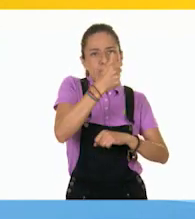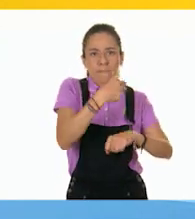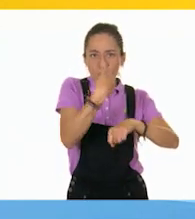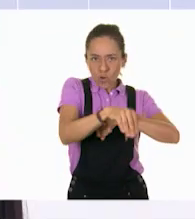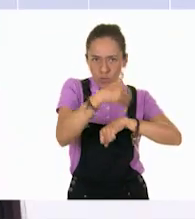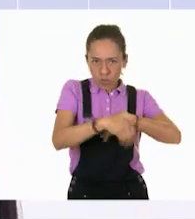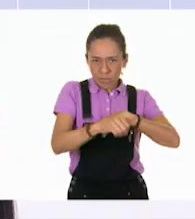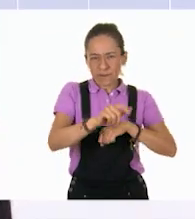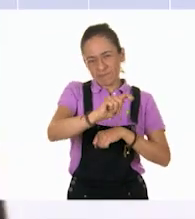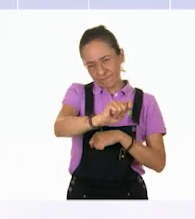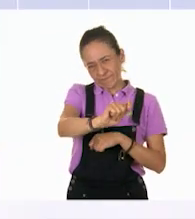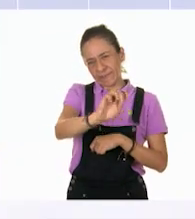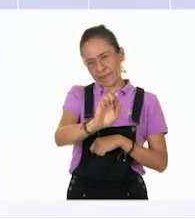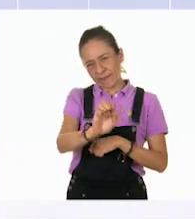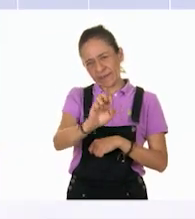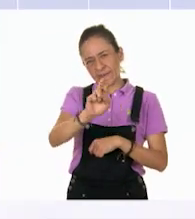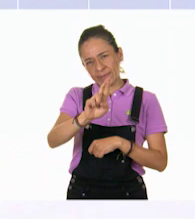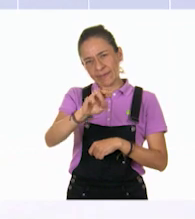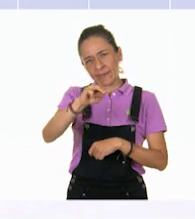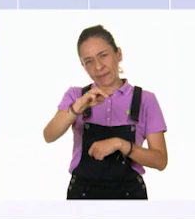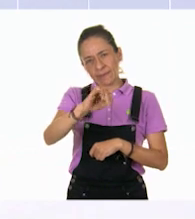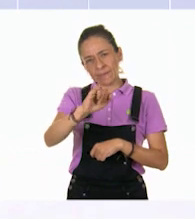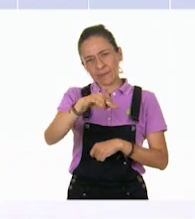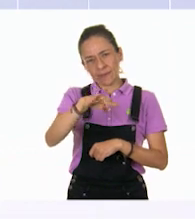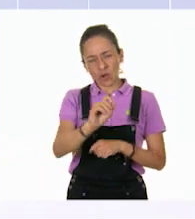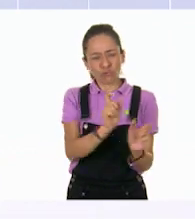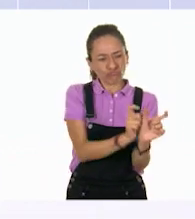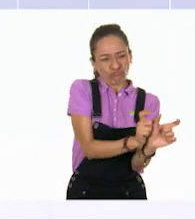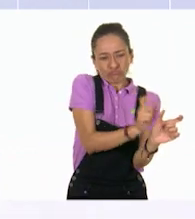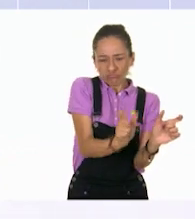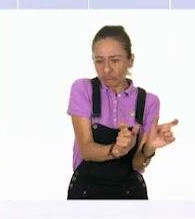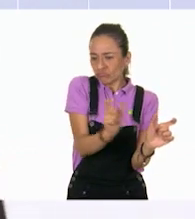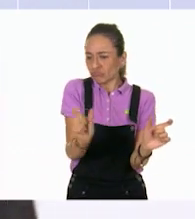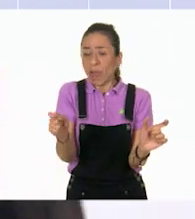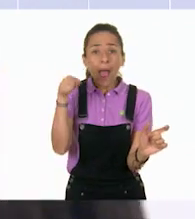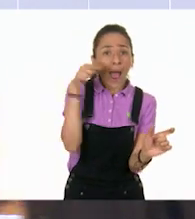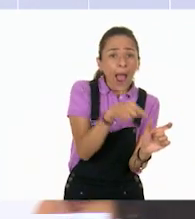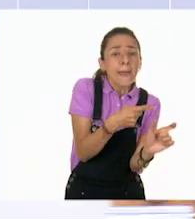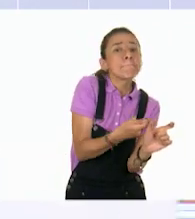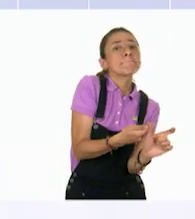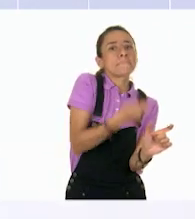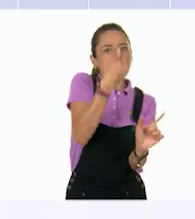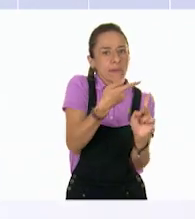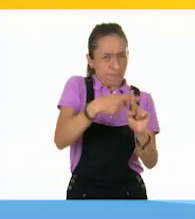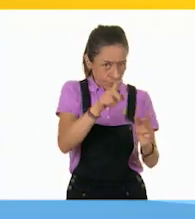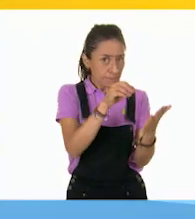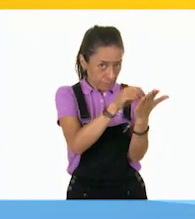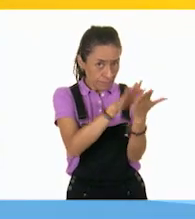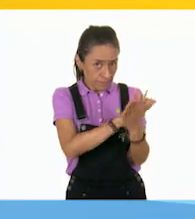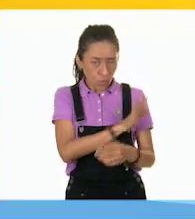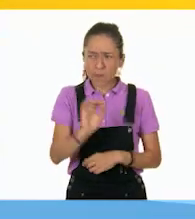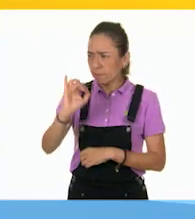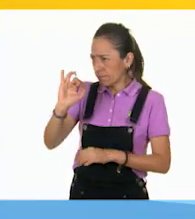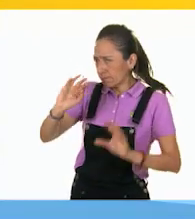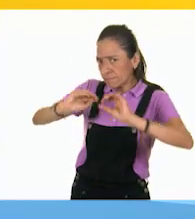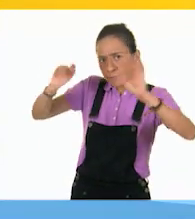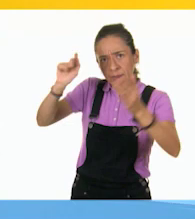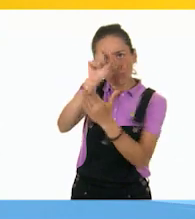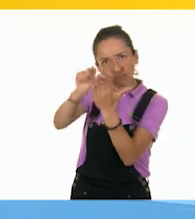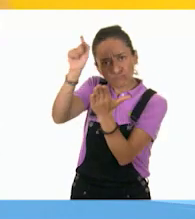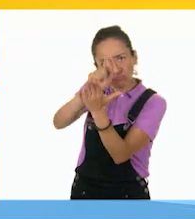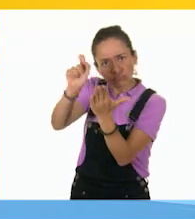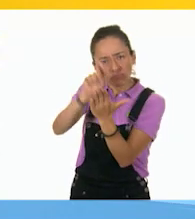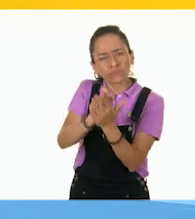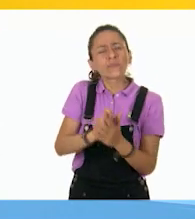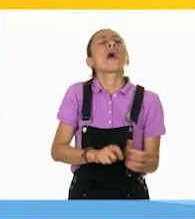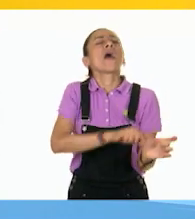la sucesión. ¿Lo anotas, por favor? Claro que sí. Ahí está. Y luego, ¿qué otros términos son